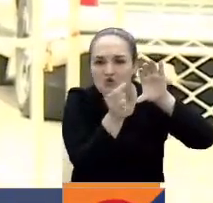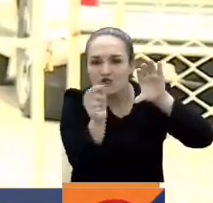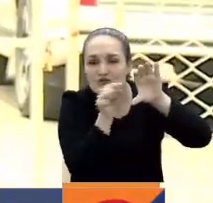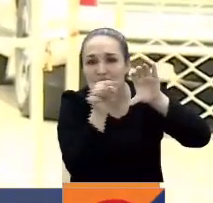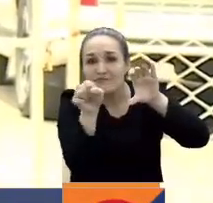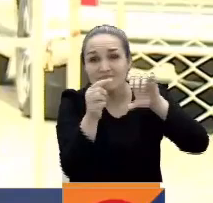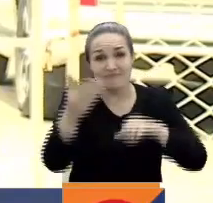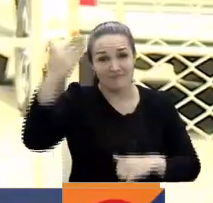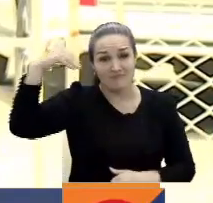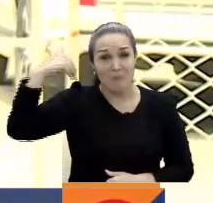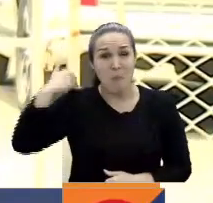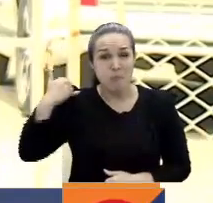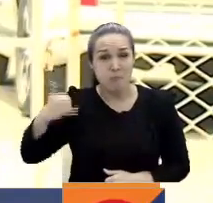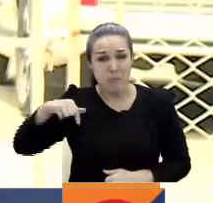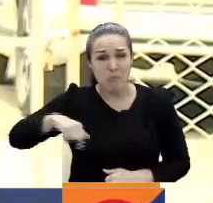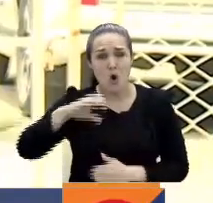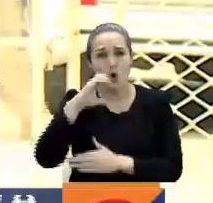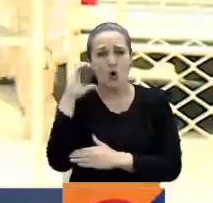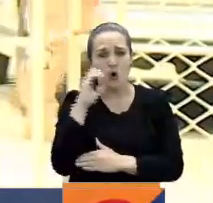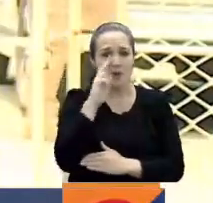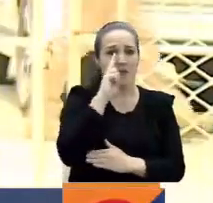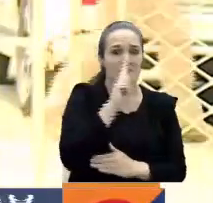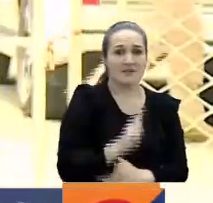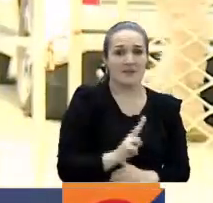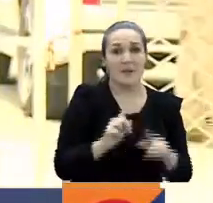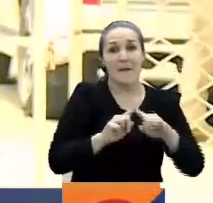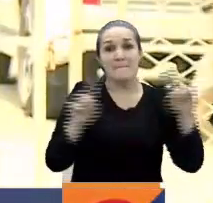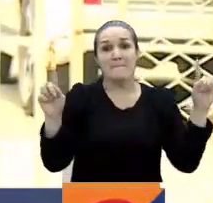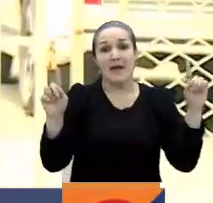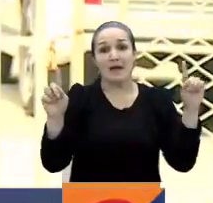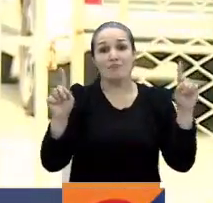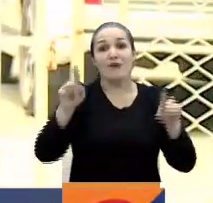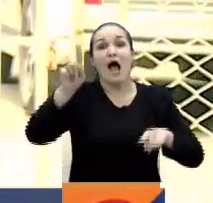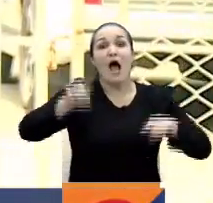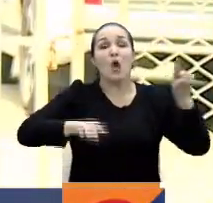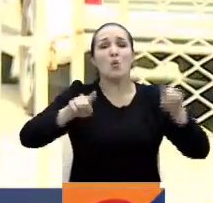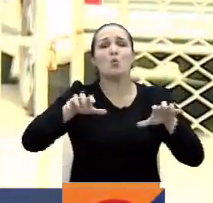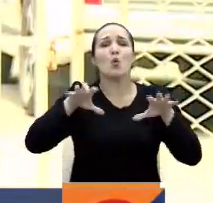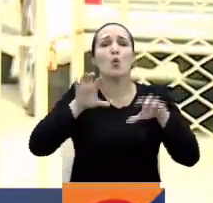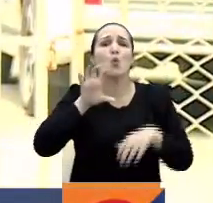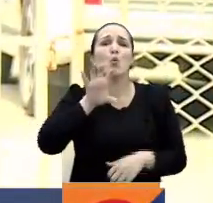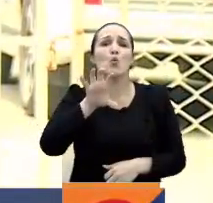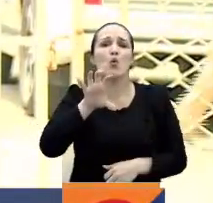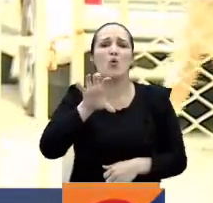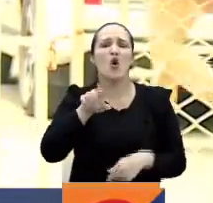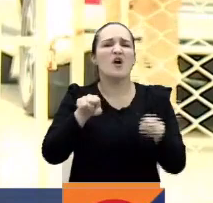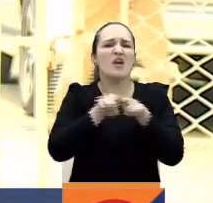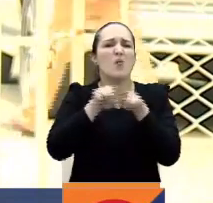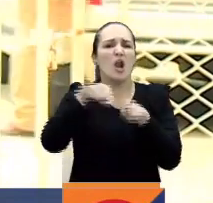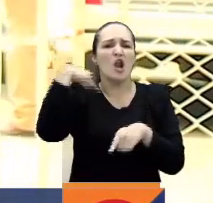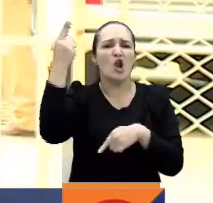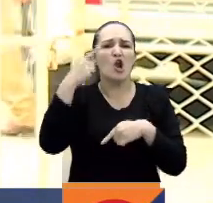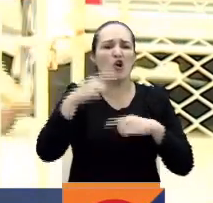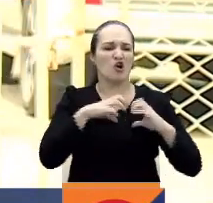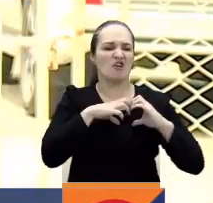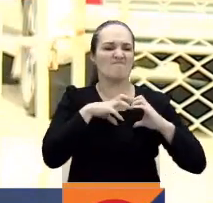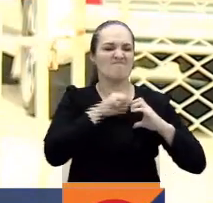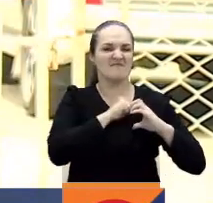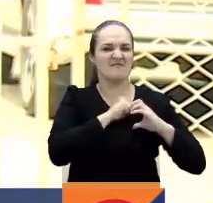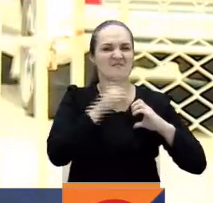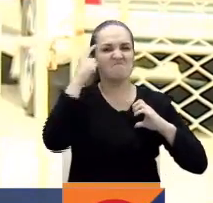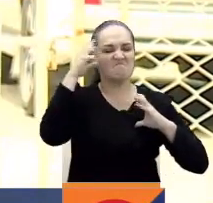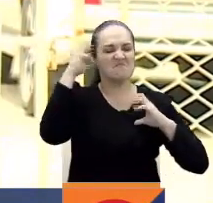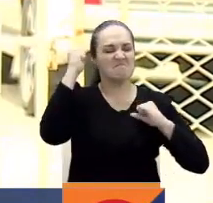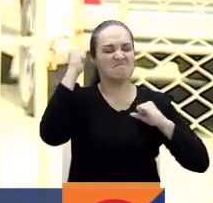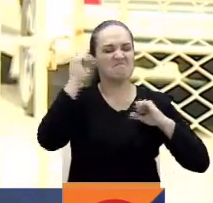era antes que la locura sectaria se adueñara de corazones y cerebros. Así